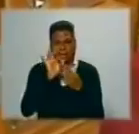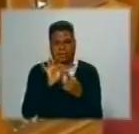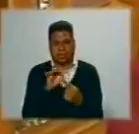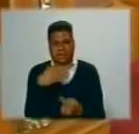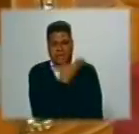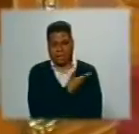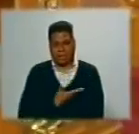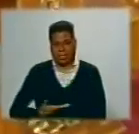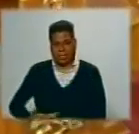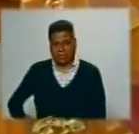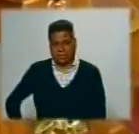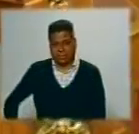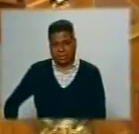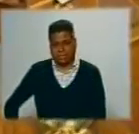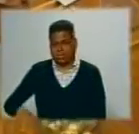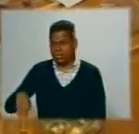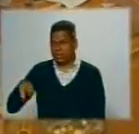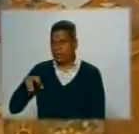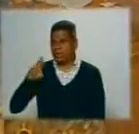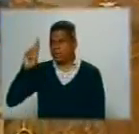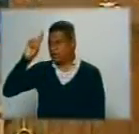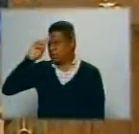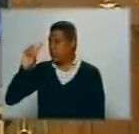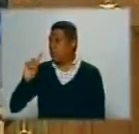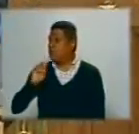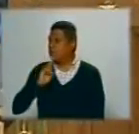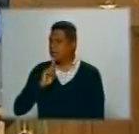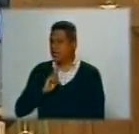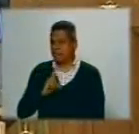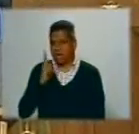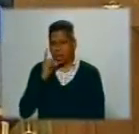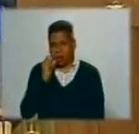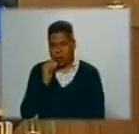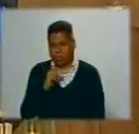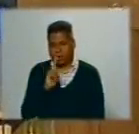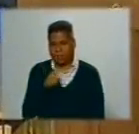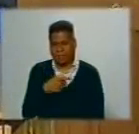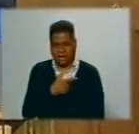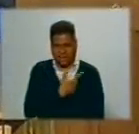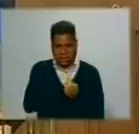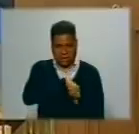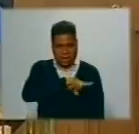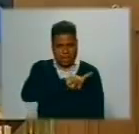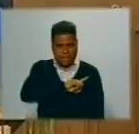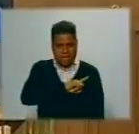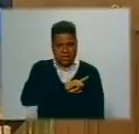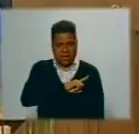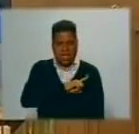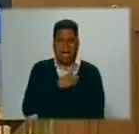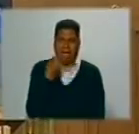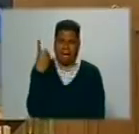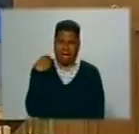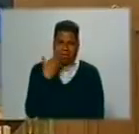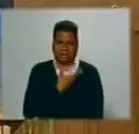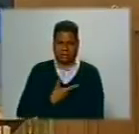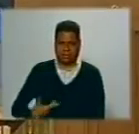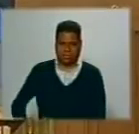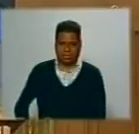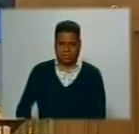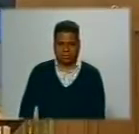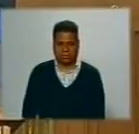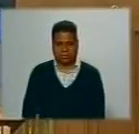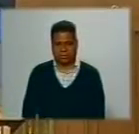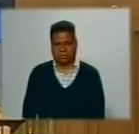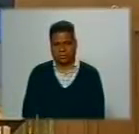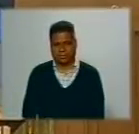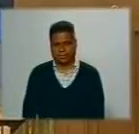de la República Dominicana, Danilo Medina, y el ex jefe de gobierno del Reino de España, José Luis Rodríguez Zapatero,